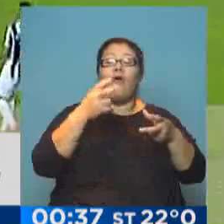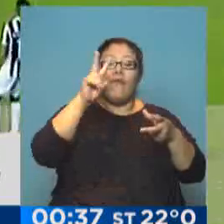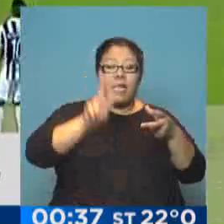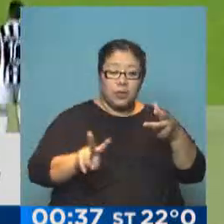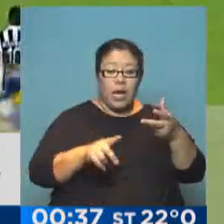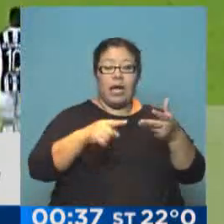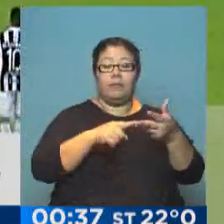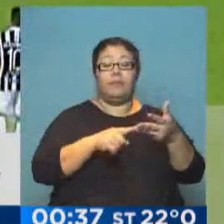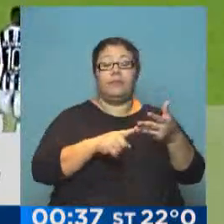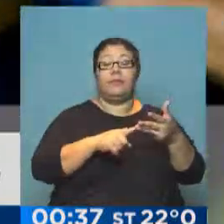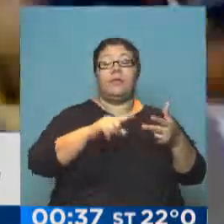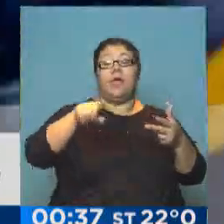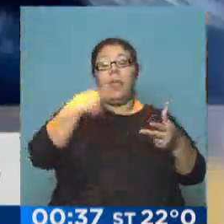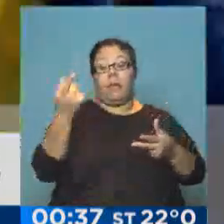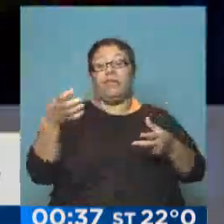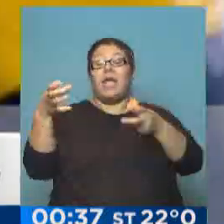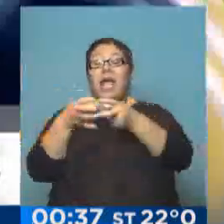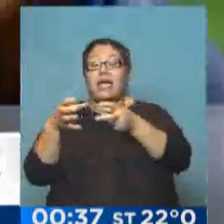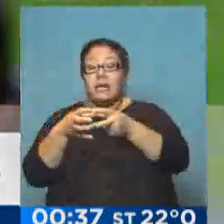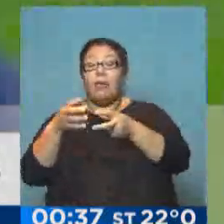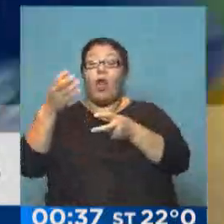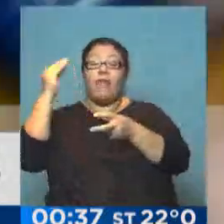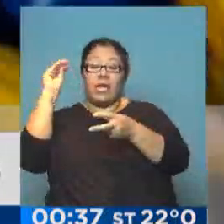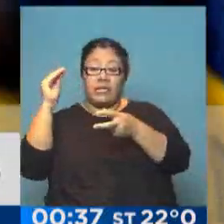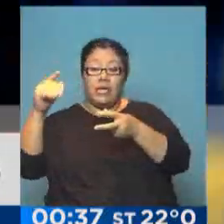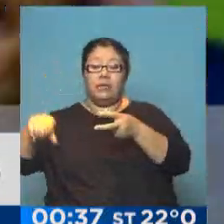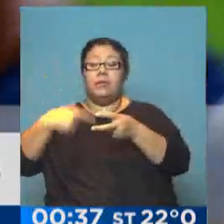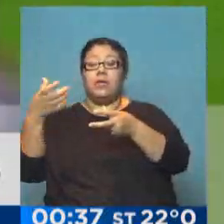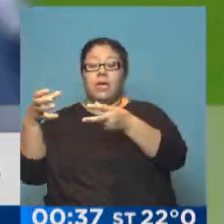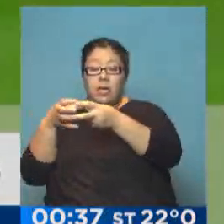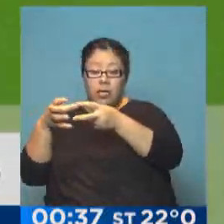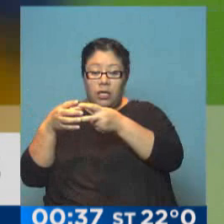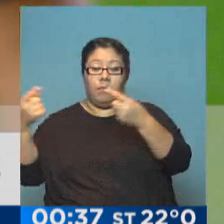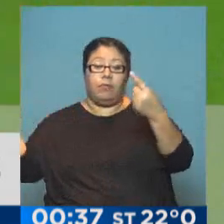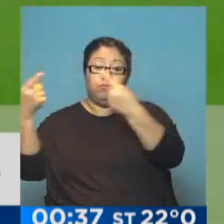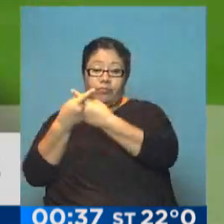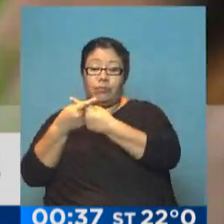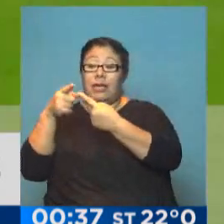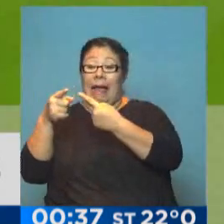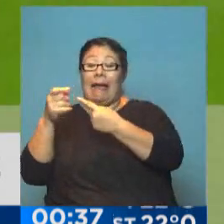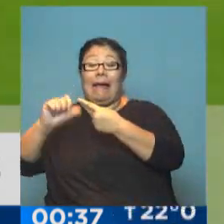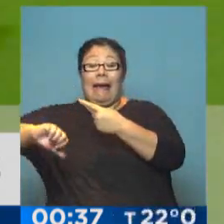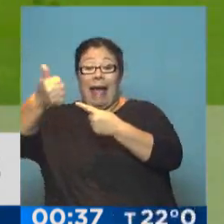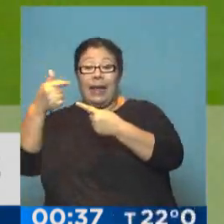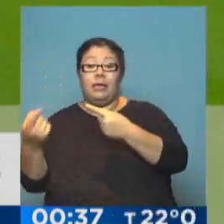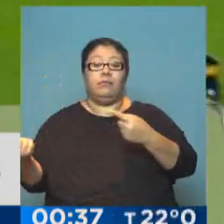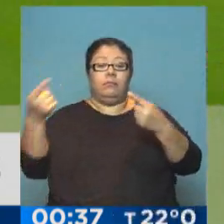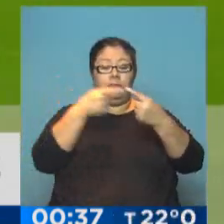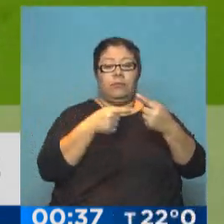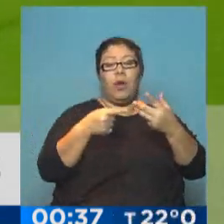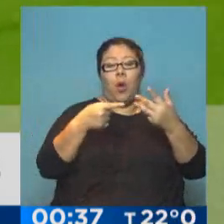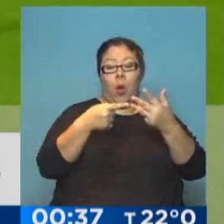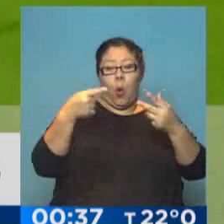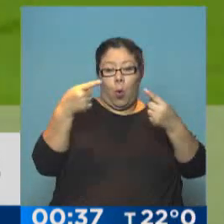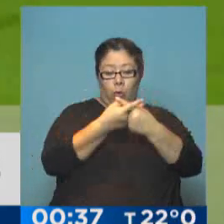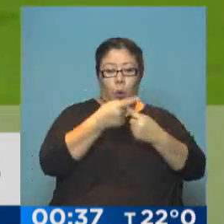partido entre San Pablo, el conjunto brasileño, y Universidad César Vallejo. Central, otro de los equipos argentinos clasificados,